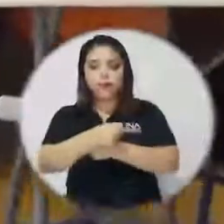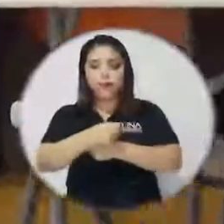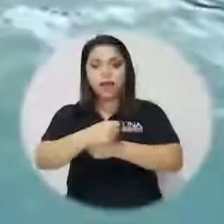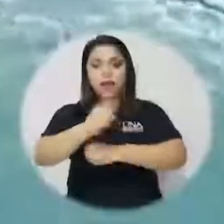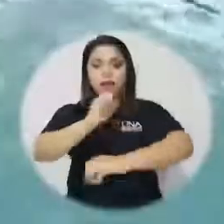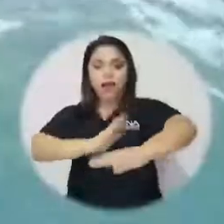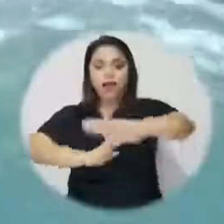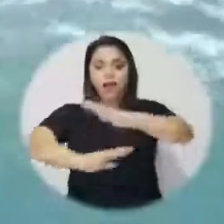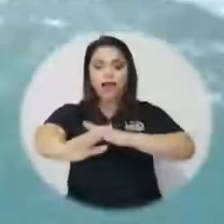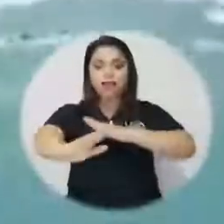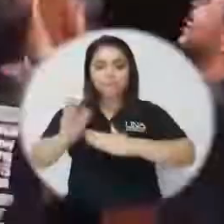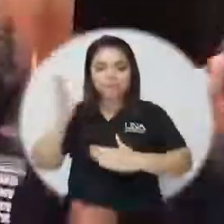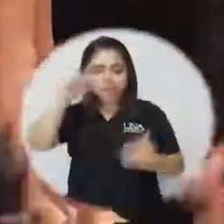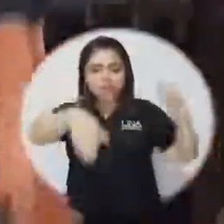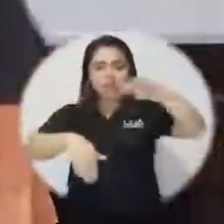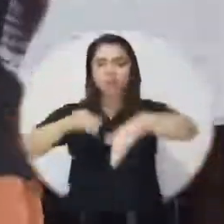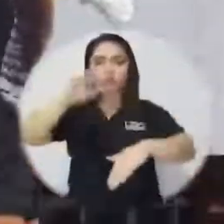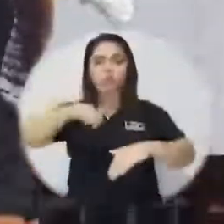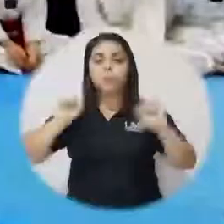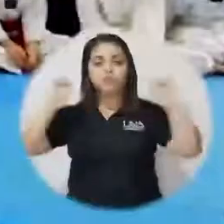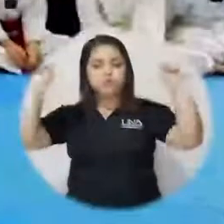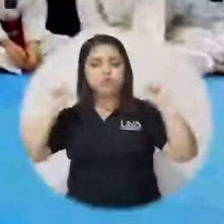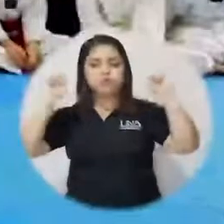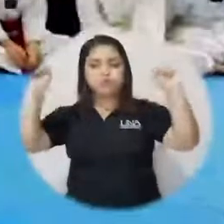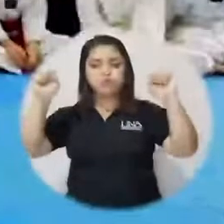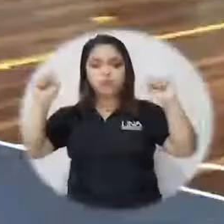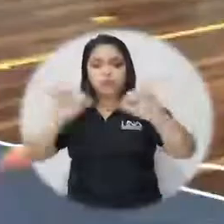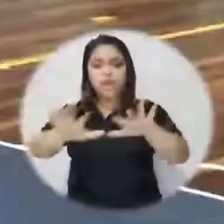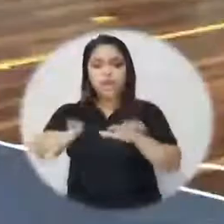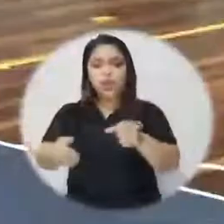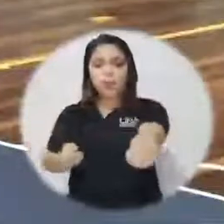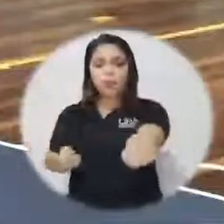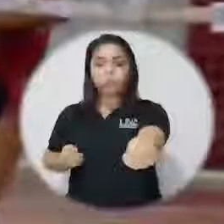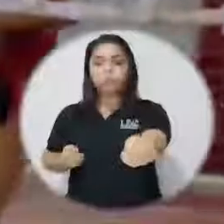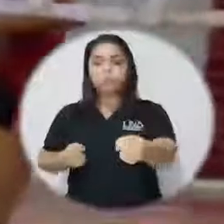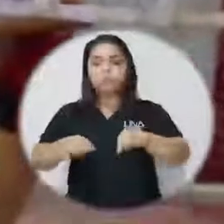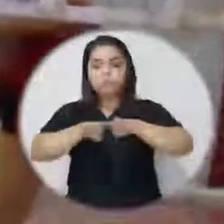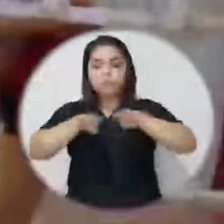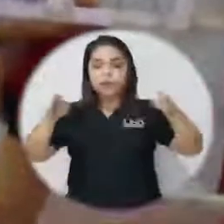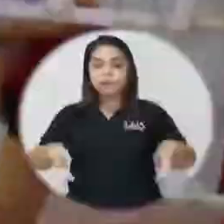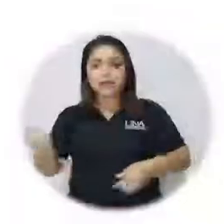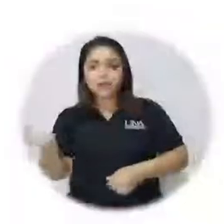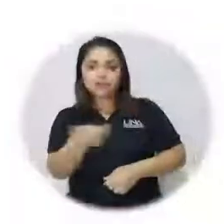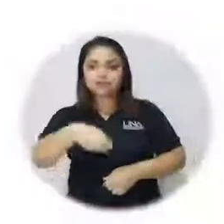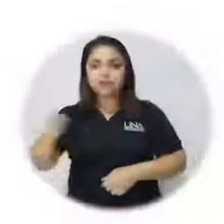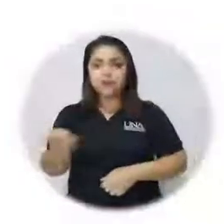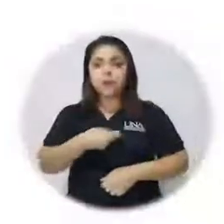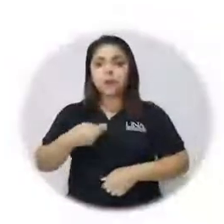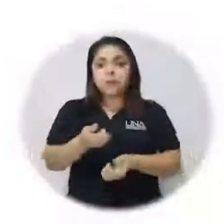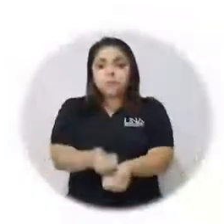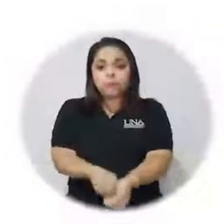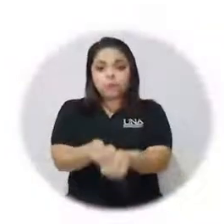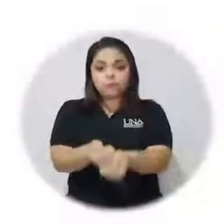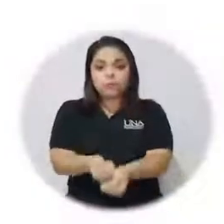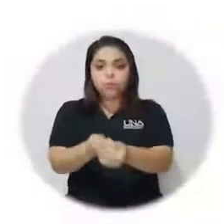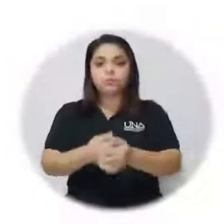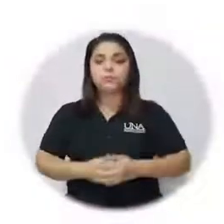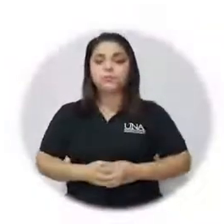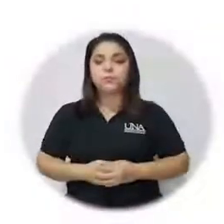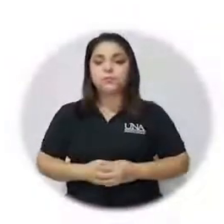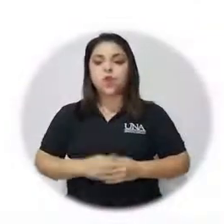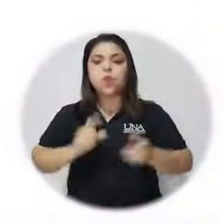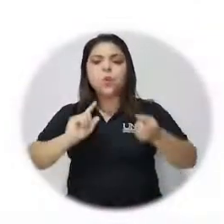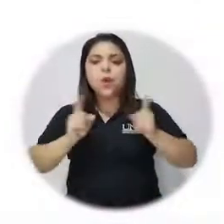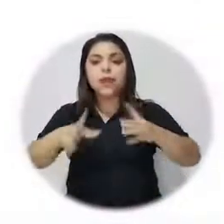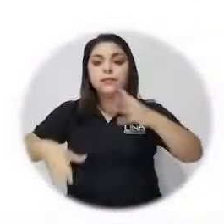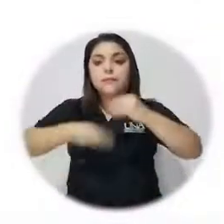sala, karate, natación, porrismo, taekwondo, tenis de mesa y voleibol. ¿Y qué otras actividades